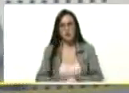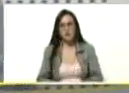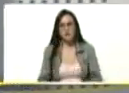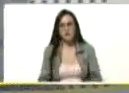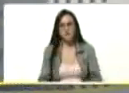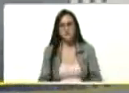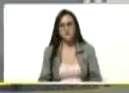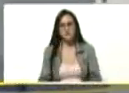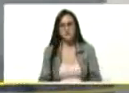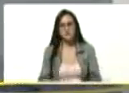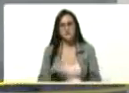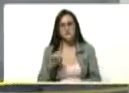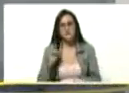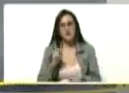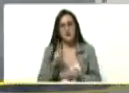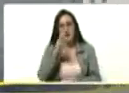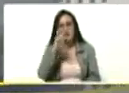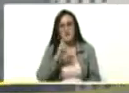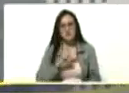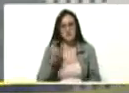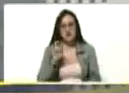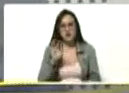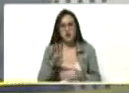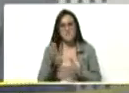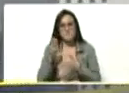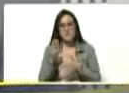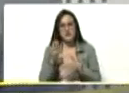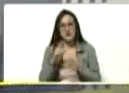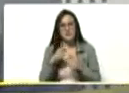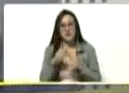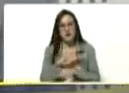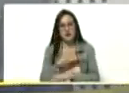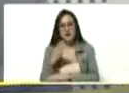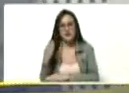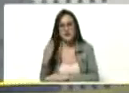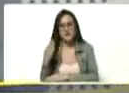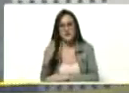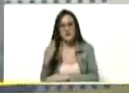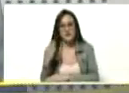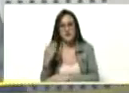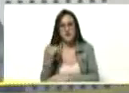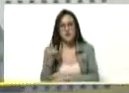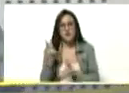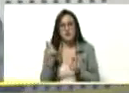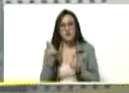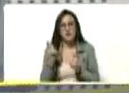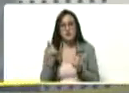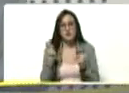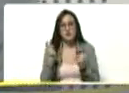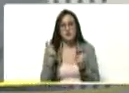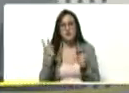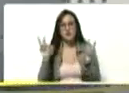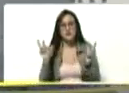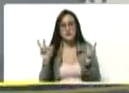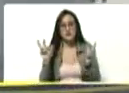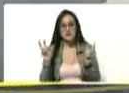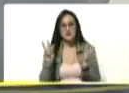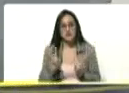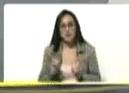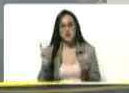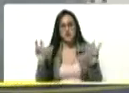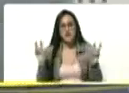Se llega a este aniversario cuando América Latina y el Caribe enfrentan una nueva encrucijada para sus destinos que